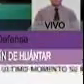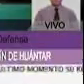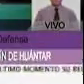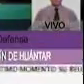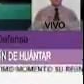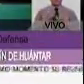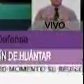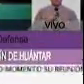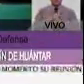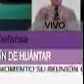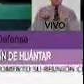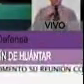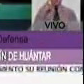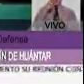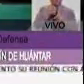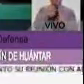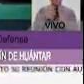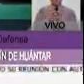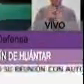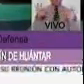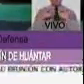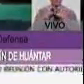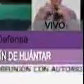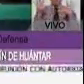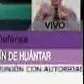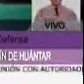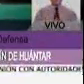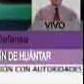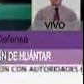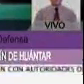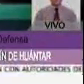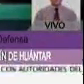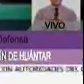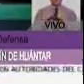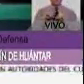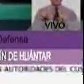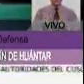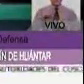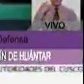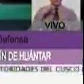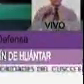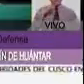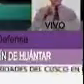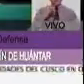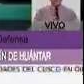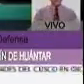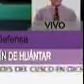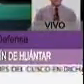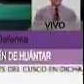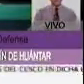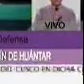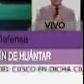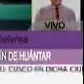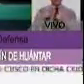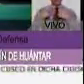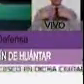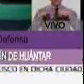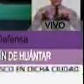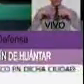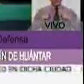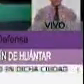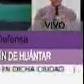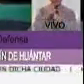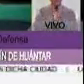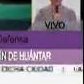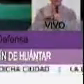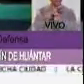No quiero hacer críticas públicas porque ese no es el propósito, pero en todo momento, desde que asumí la